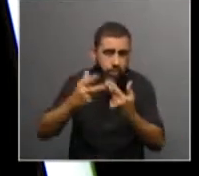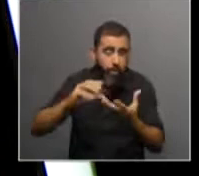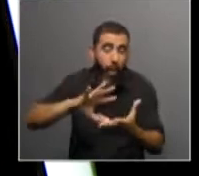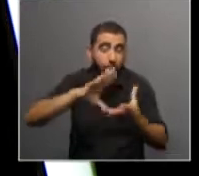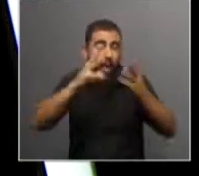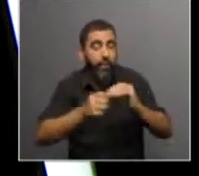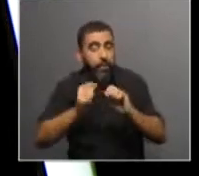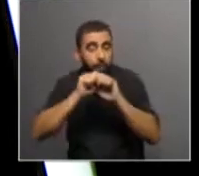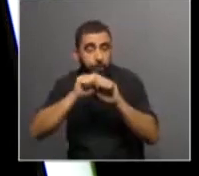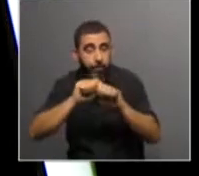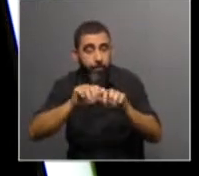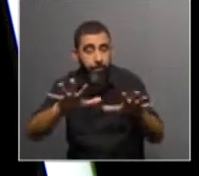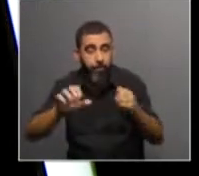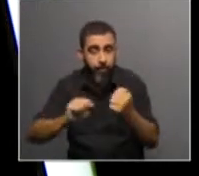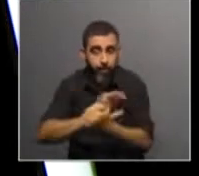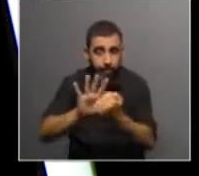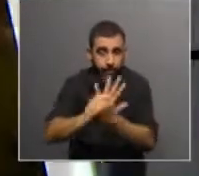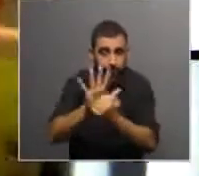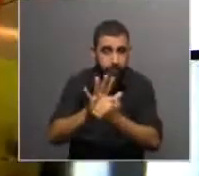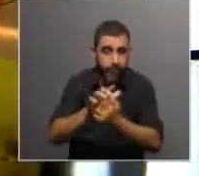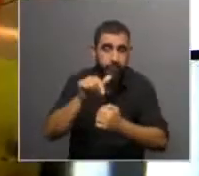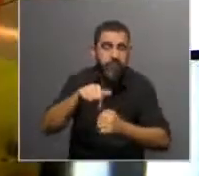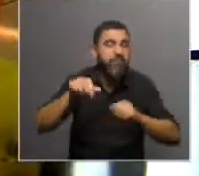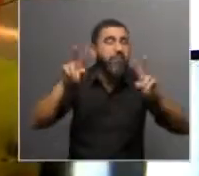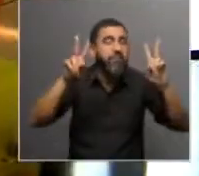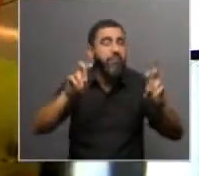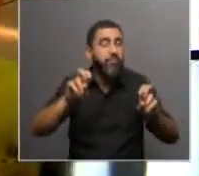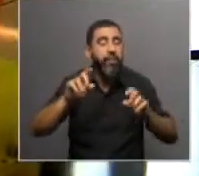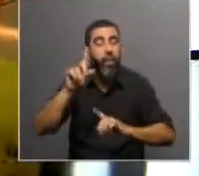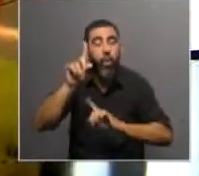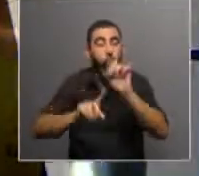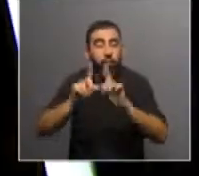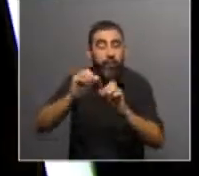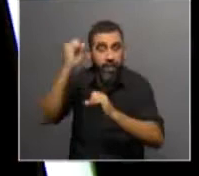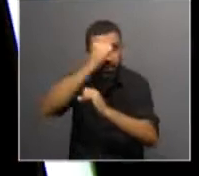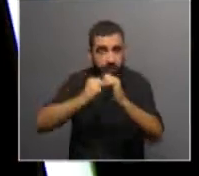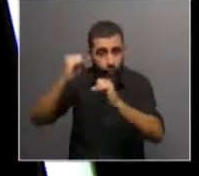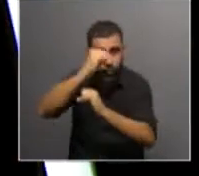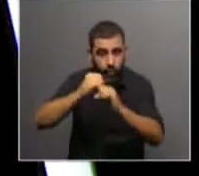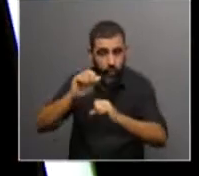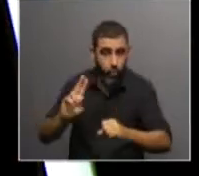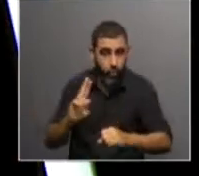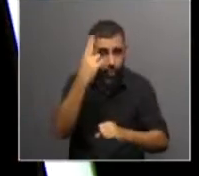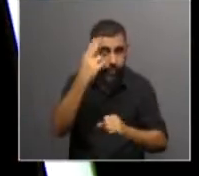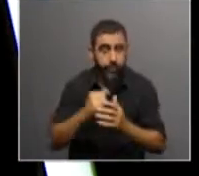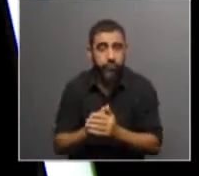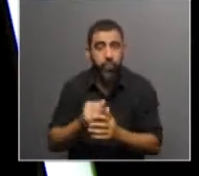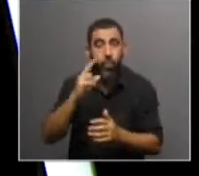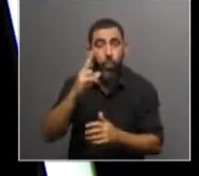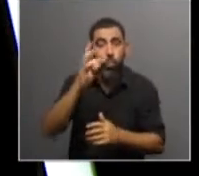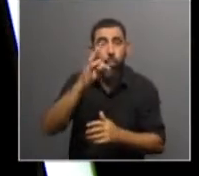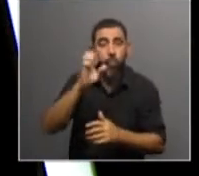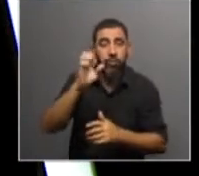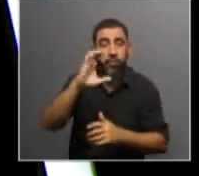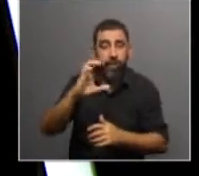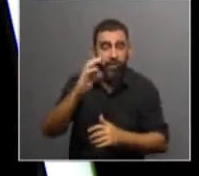adaptarnos a la pandemia. Y acá nos vamos a detener en el caso de la Universidad Tecnológica del Uruguay, la UTEC, que